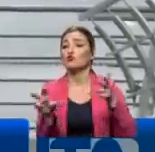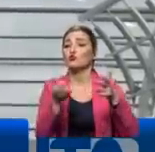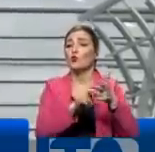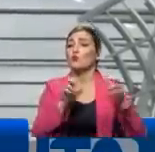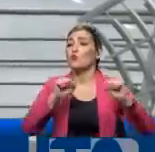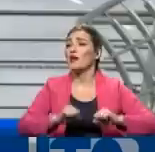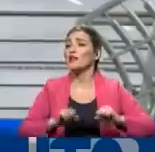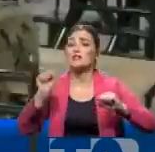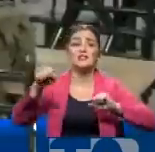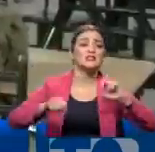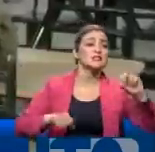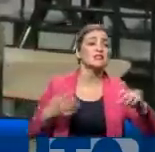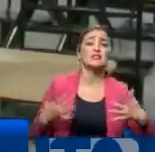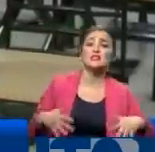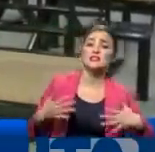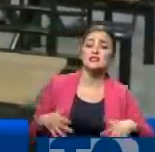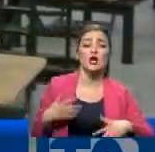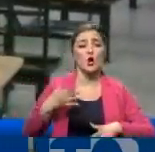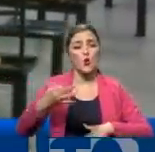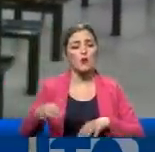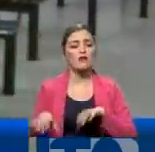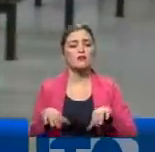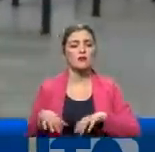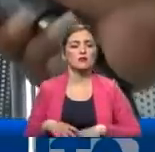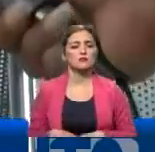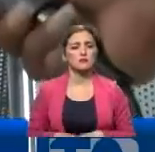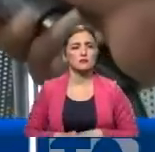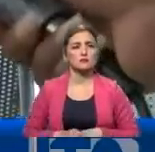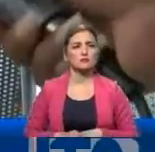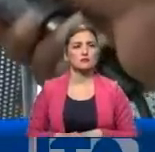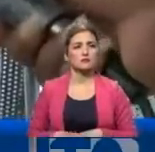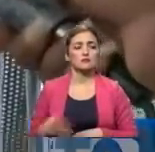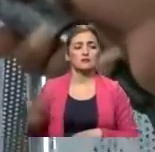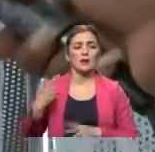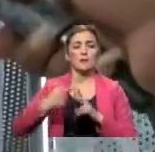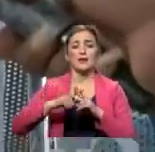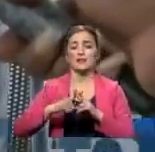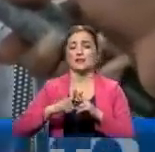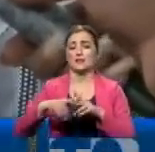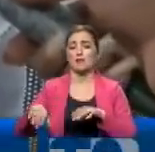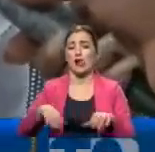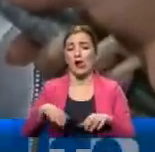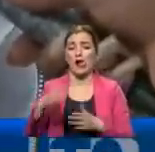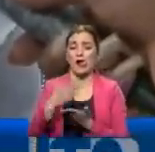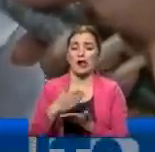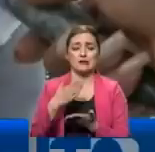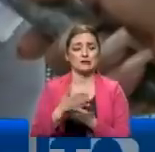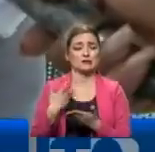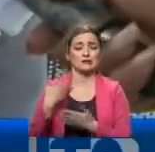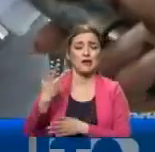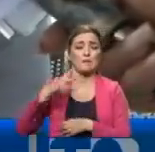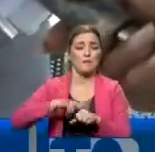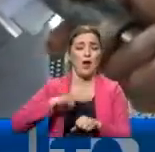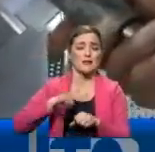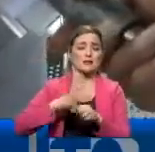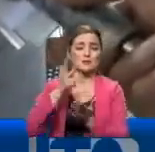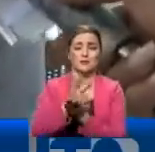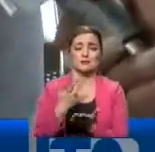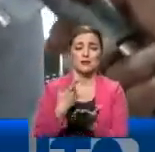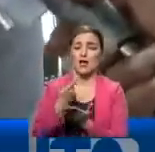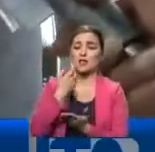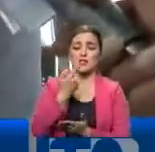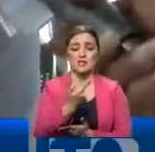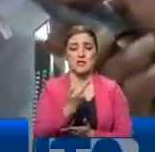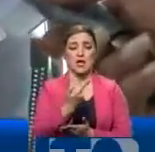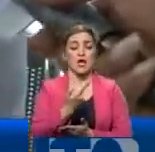a sus lugares de destino y cumplir con sus actividades. Desde que comenzó el paro, he venido ya tres veces al terminal y siempre me dicen lo mismo.